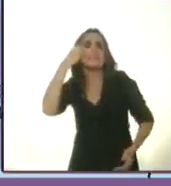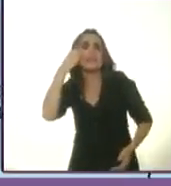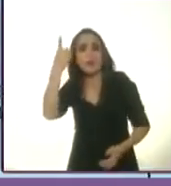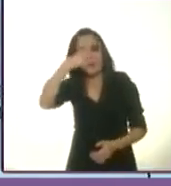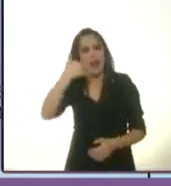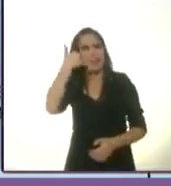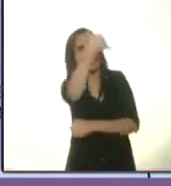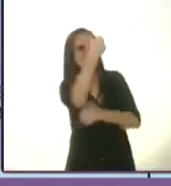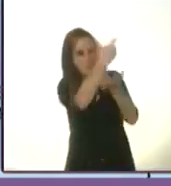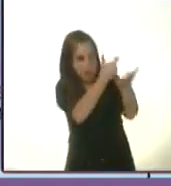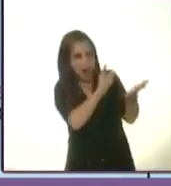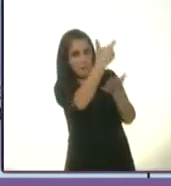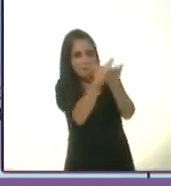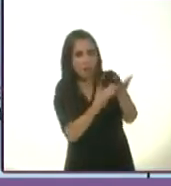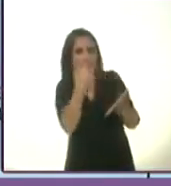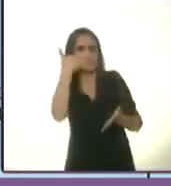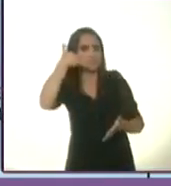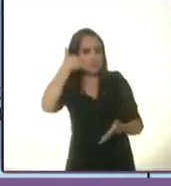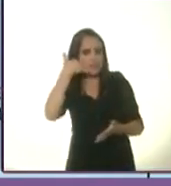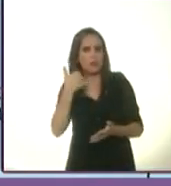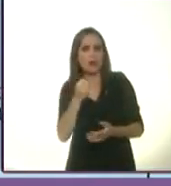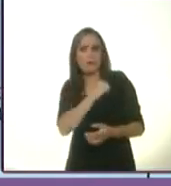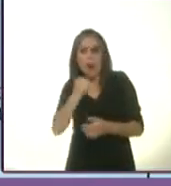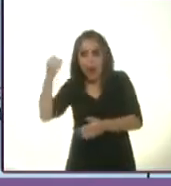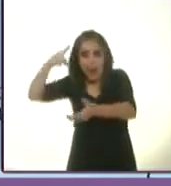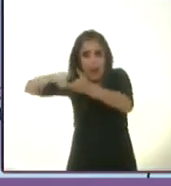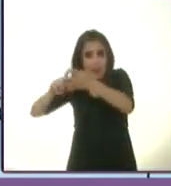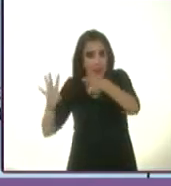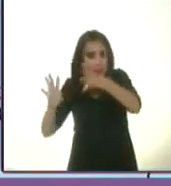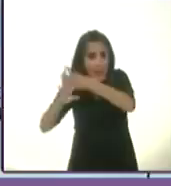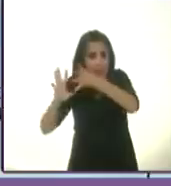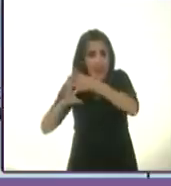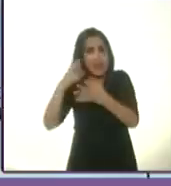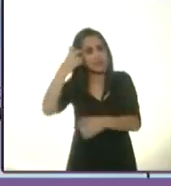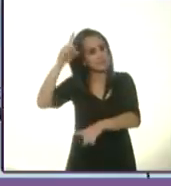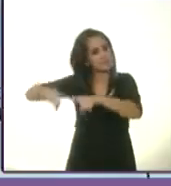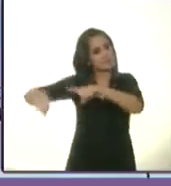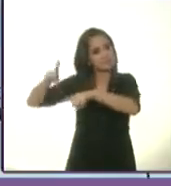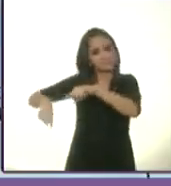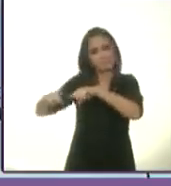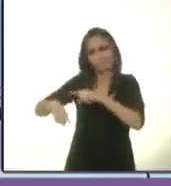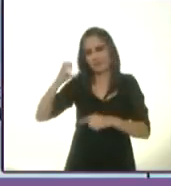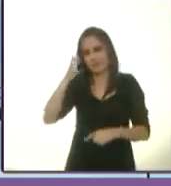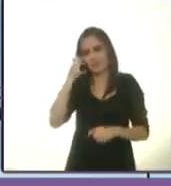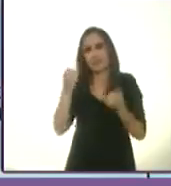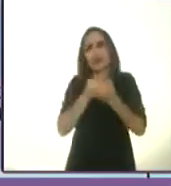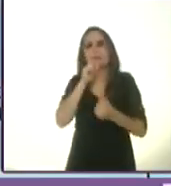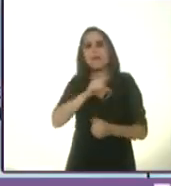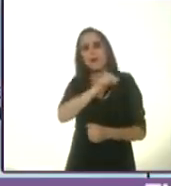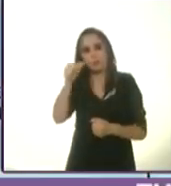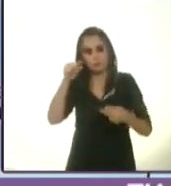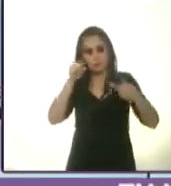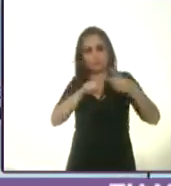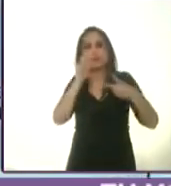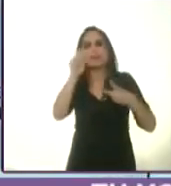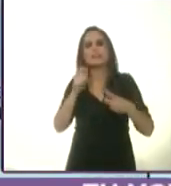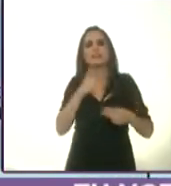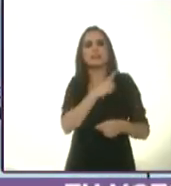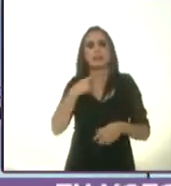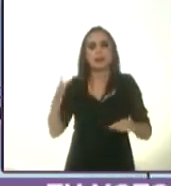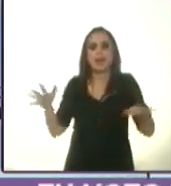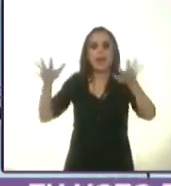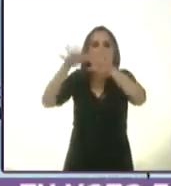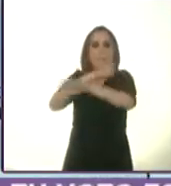la gente desde dentro de los reclusorios y también una cosa central cambiará el modelo físico de los